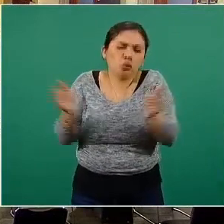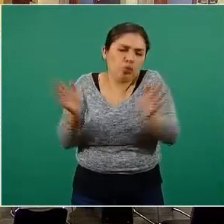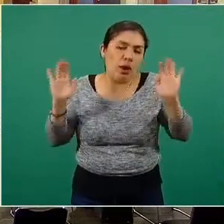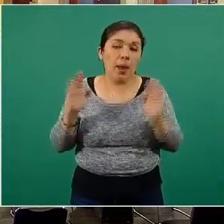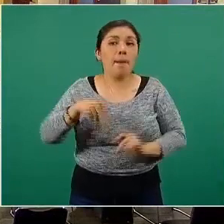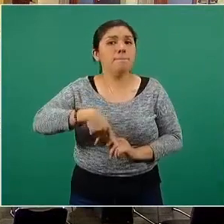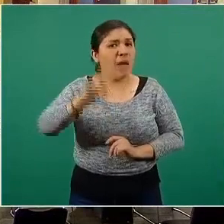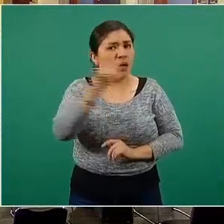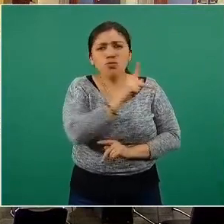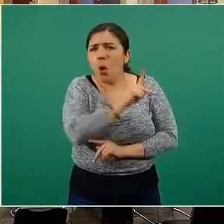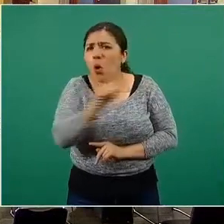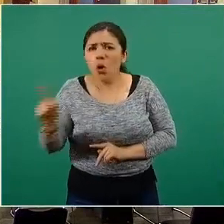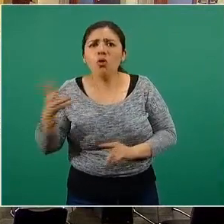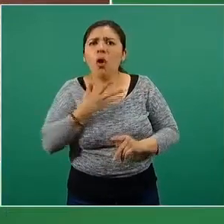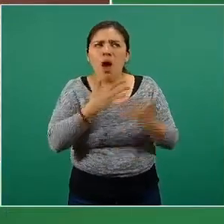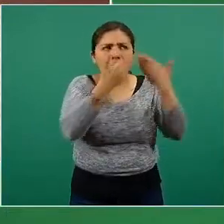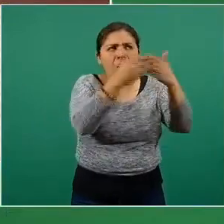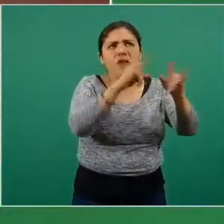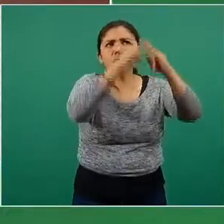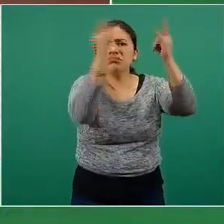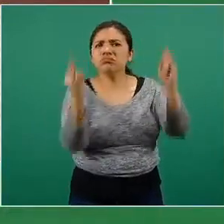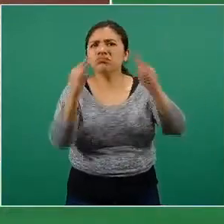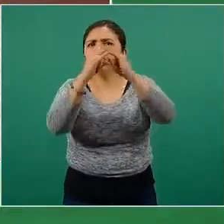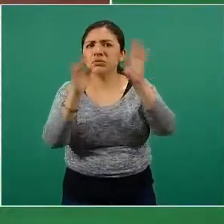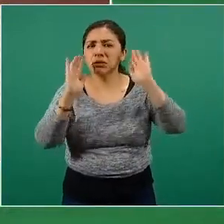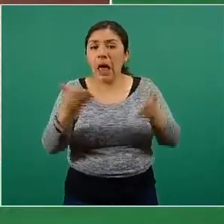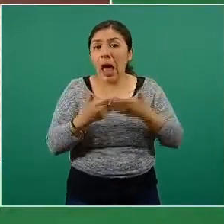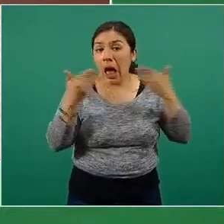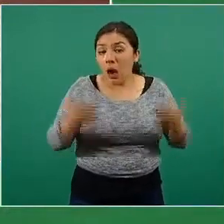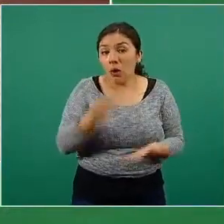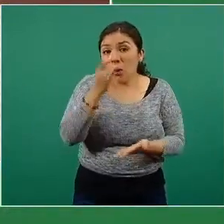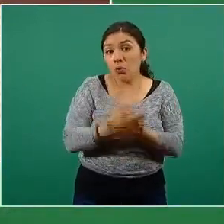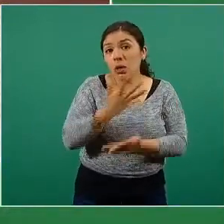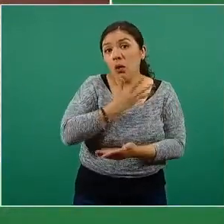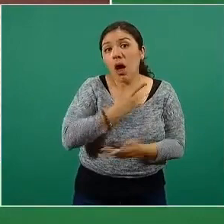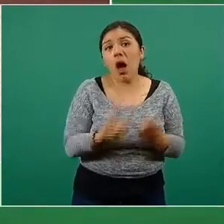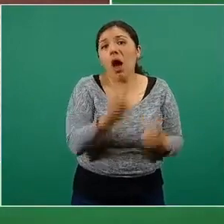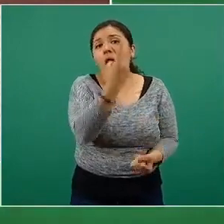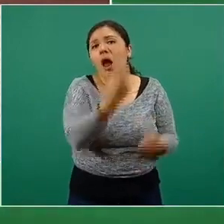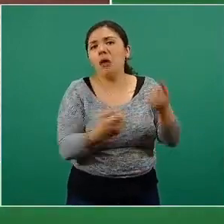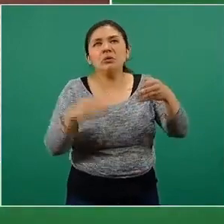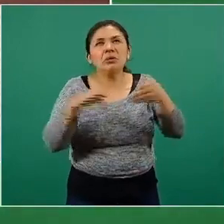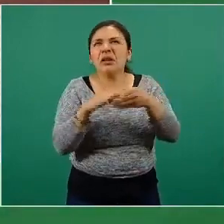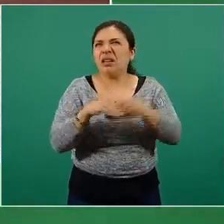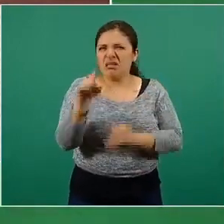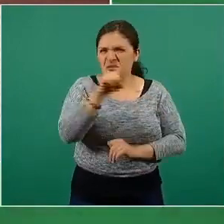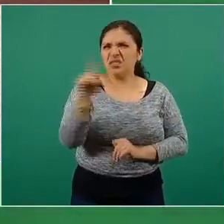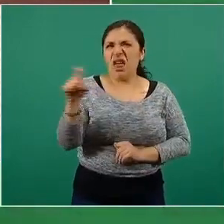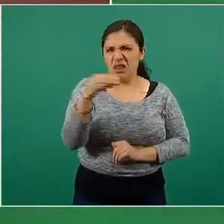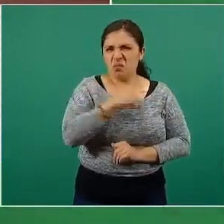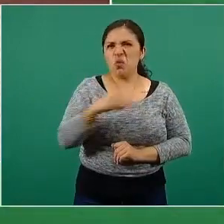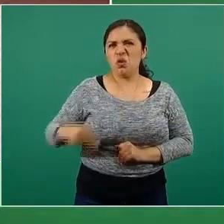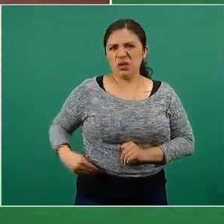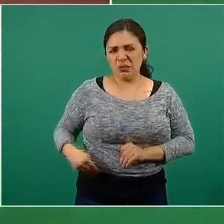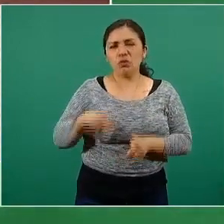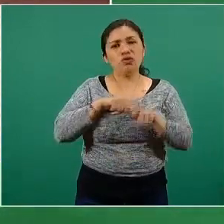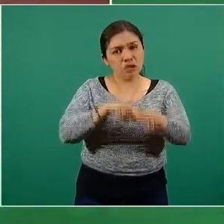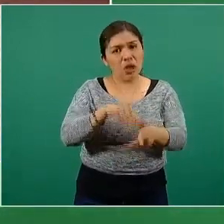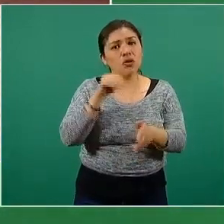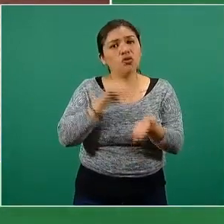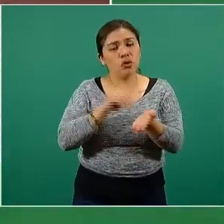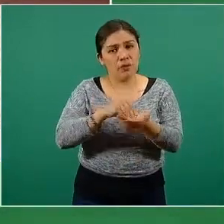Pero en todos lados se ha abierto y ahora tenemos solamente algunos, cerca de 100 municipios que siguen